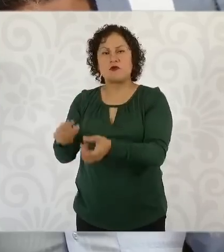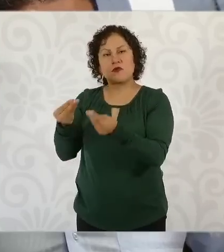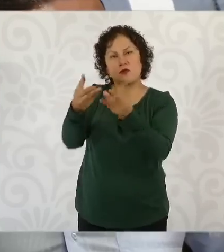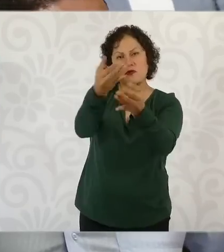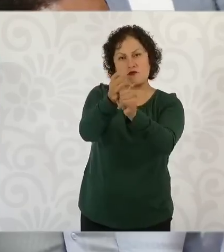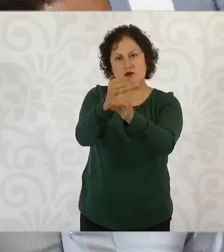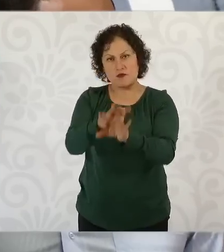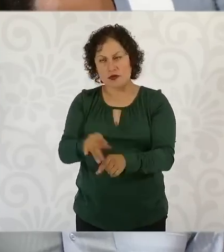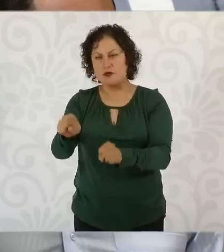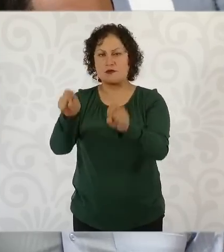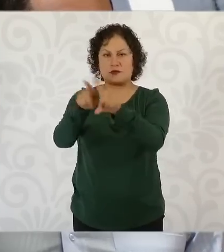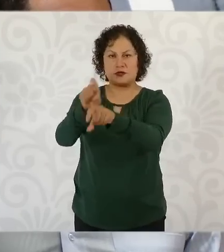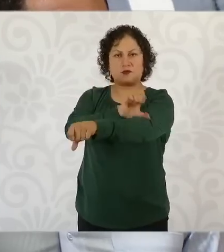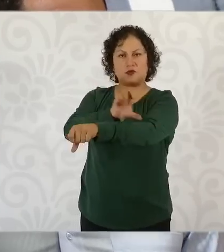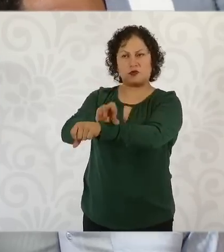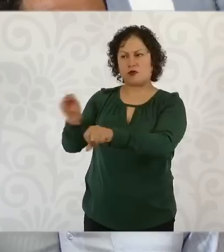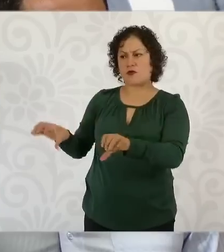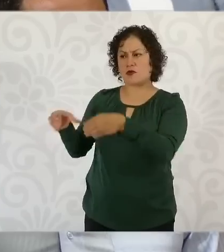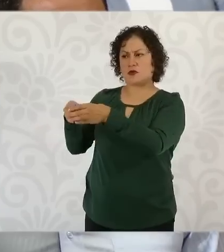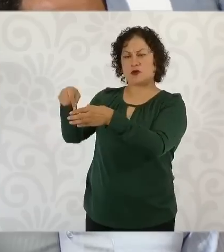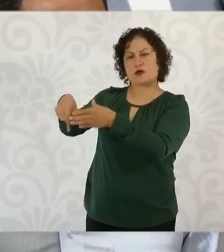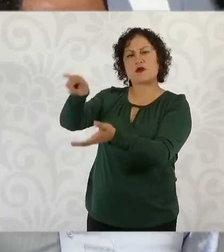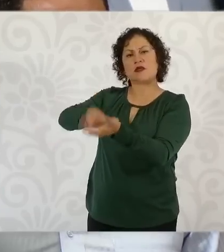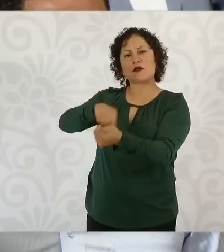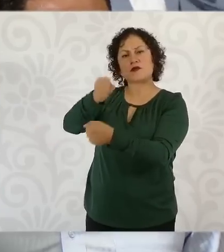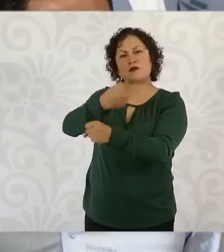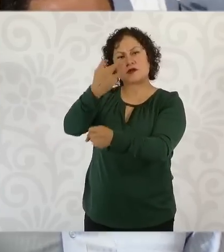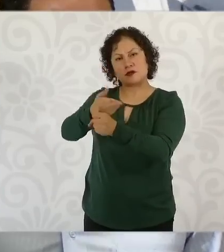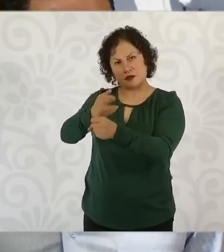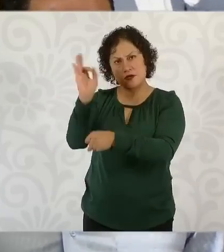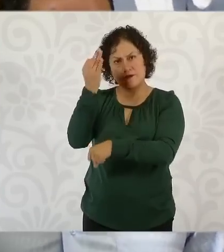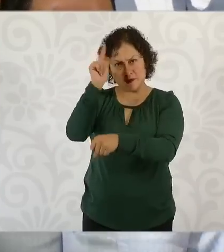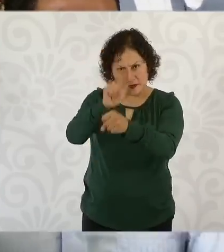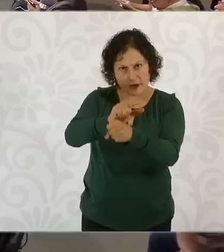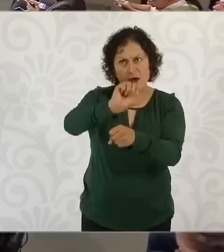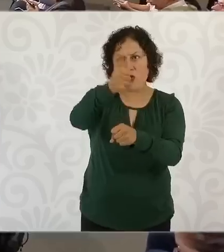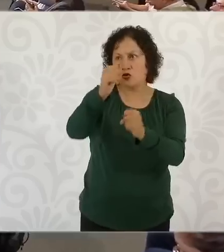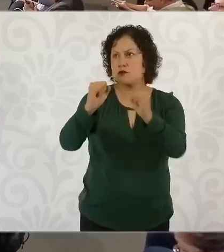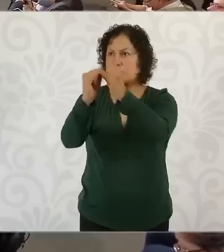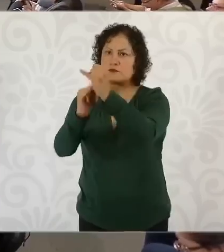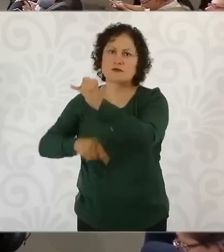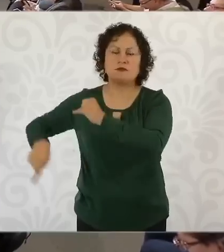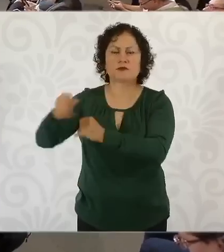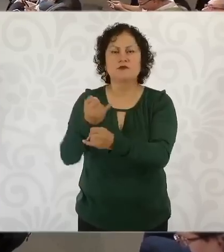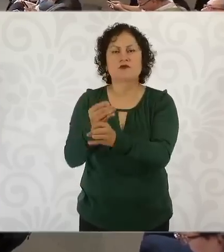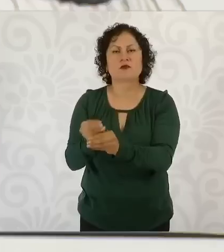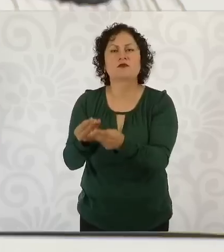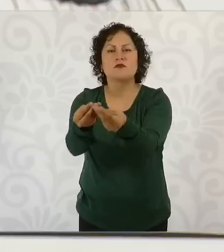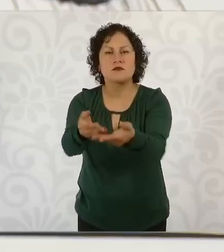con esta coordinación que tiene desde la Secretaría Federal e incluso otras instancias. Van avanzando y